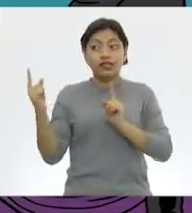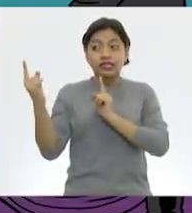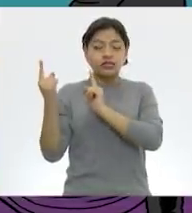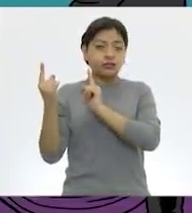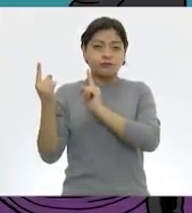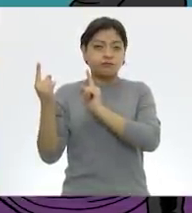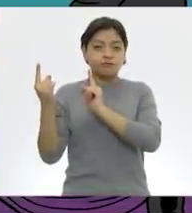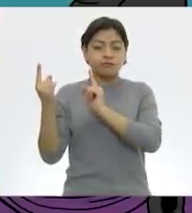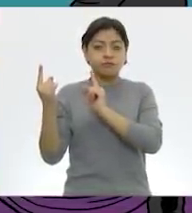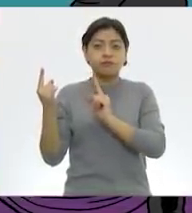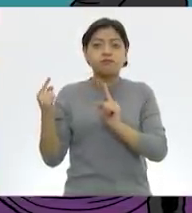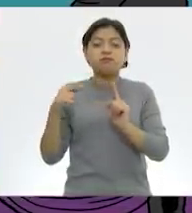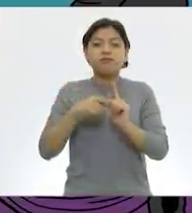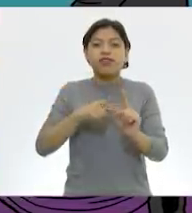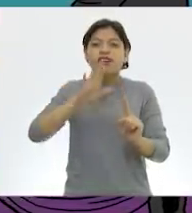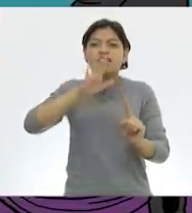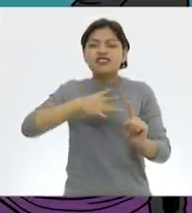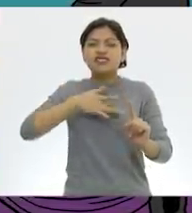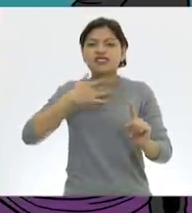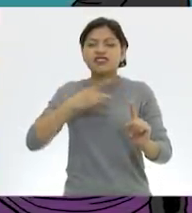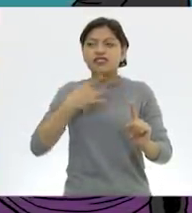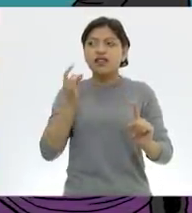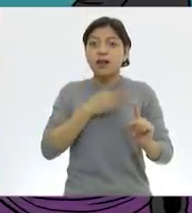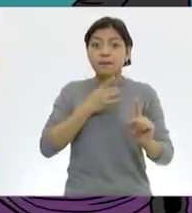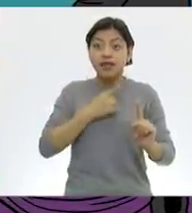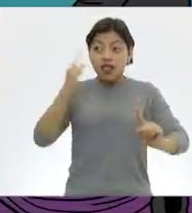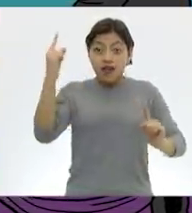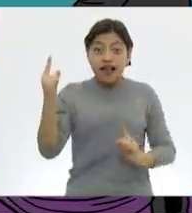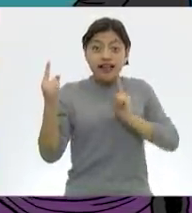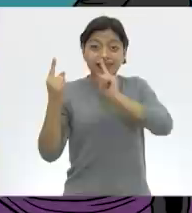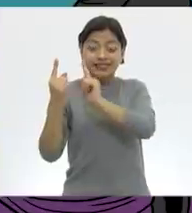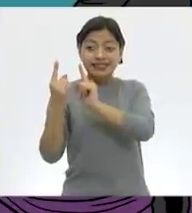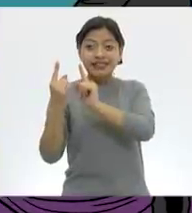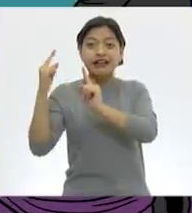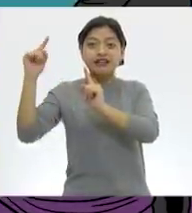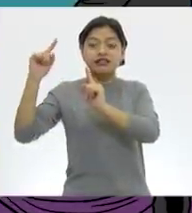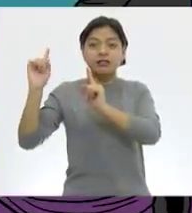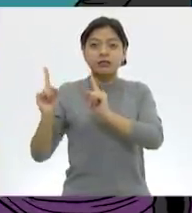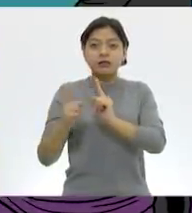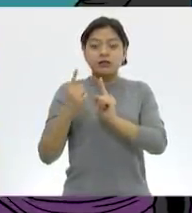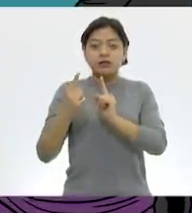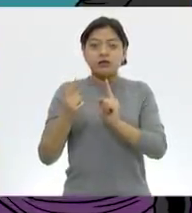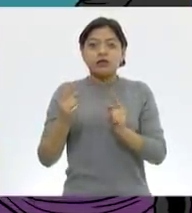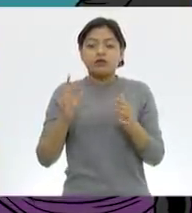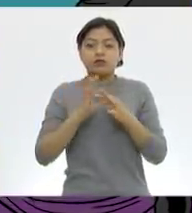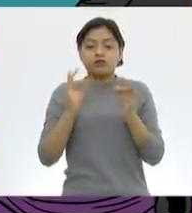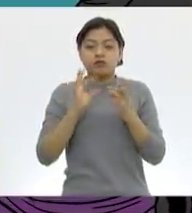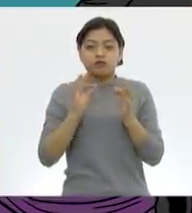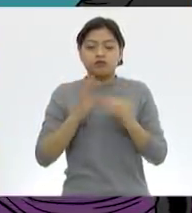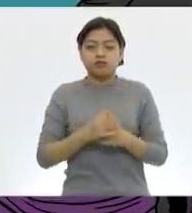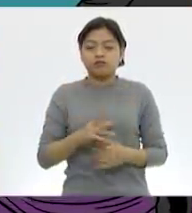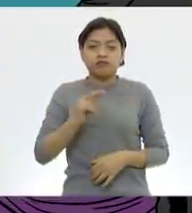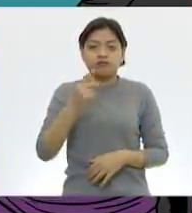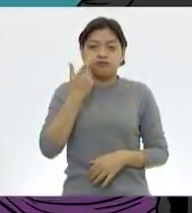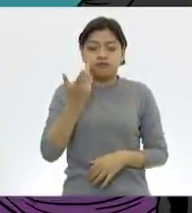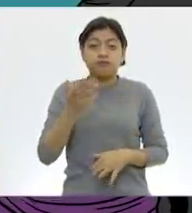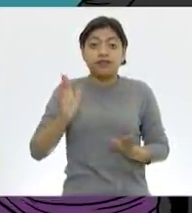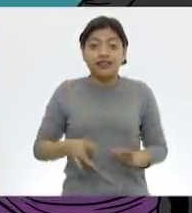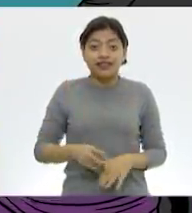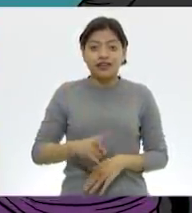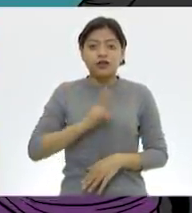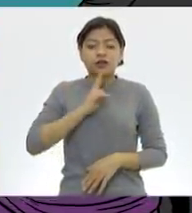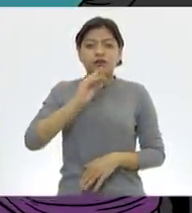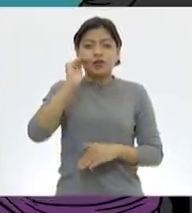cual si temiera que uno de nosotros, en un momento dado, pudiera abrir la boca y tragarlo. En voz